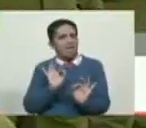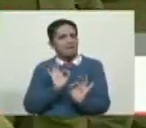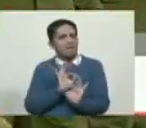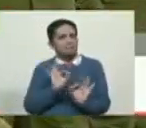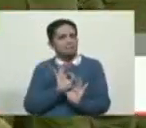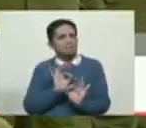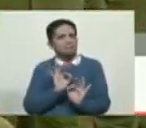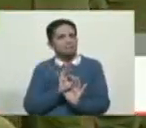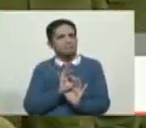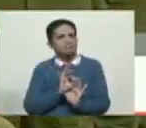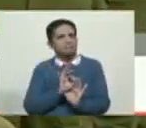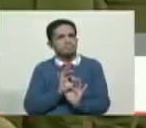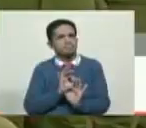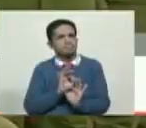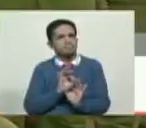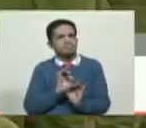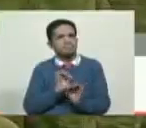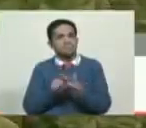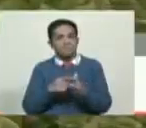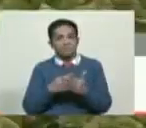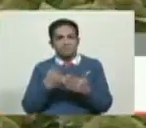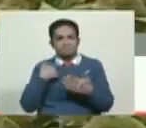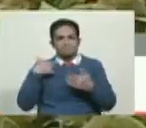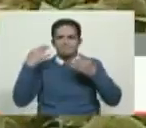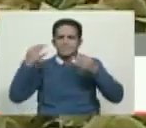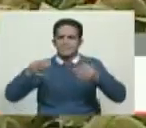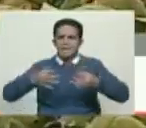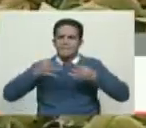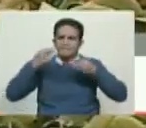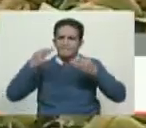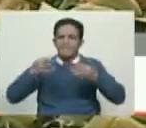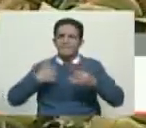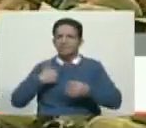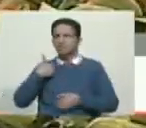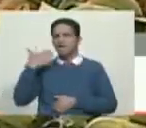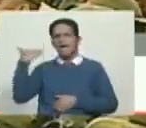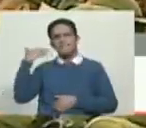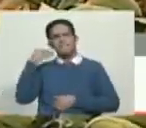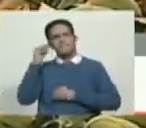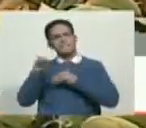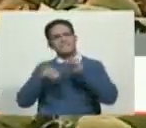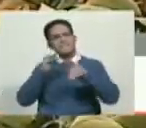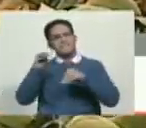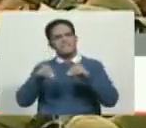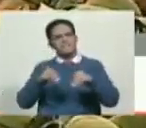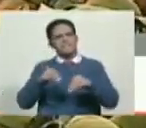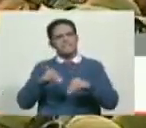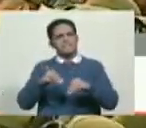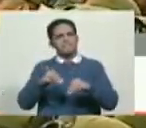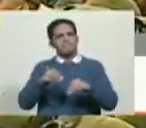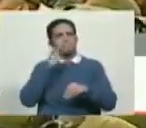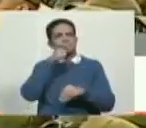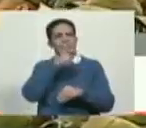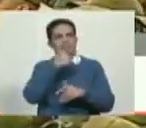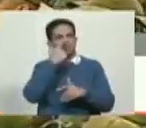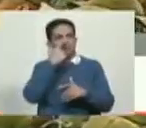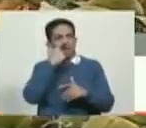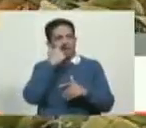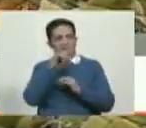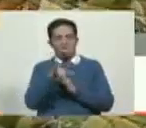que siempre, como lo he venido diciendo todos estos días, siempre han venido estrellándose